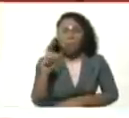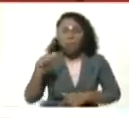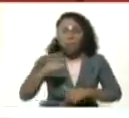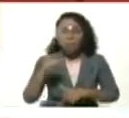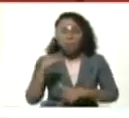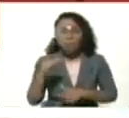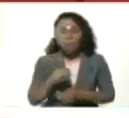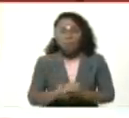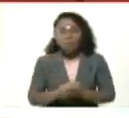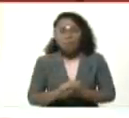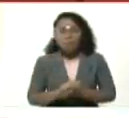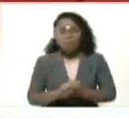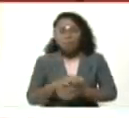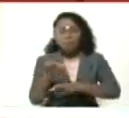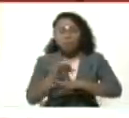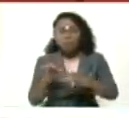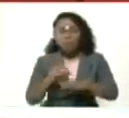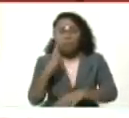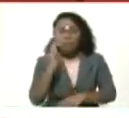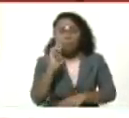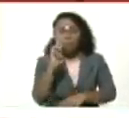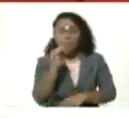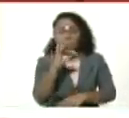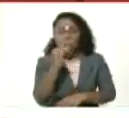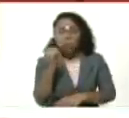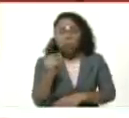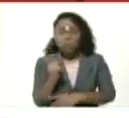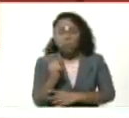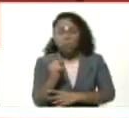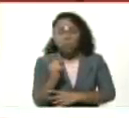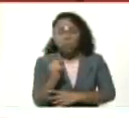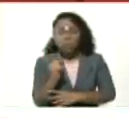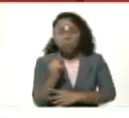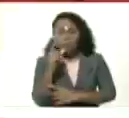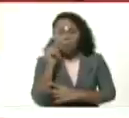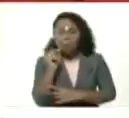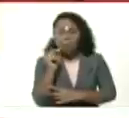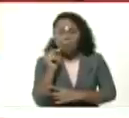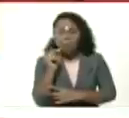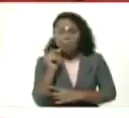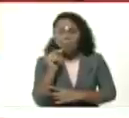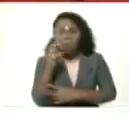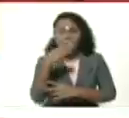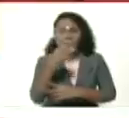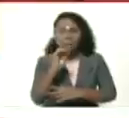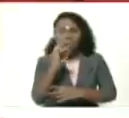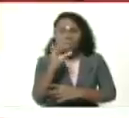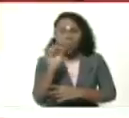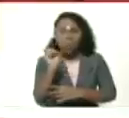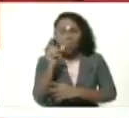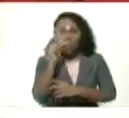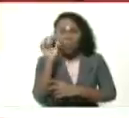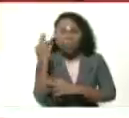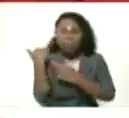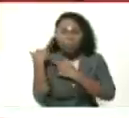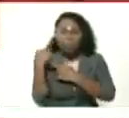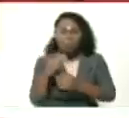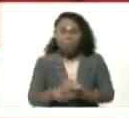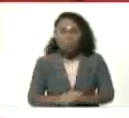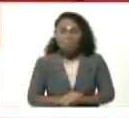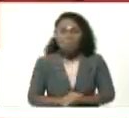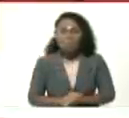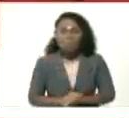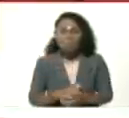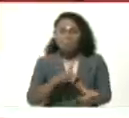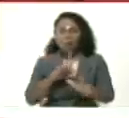Burós, Johan Castro. Municipio Pedro Gual, Helber Vivas. Helber Vivas.